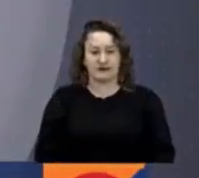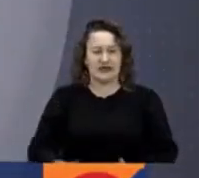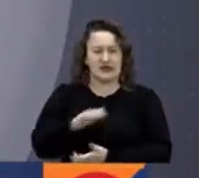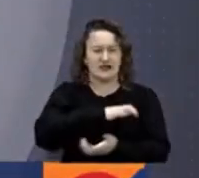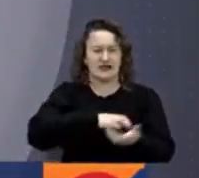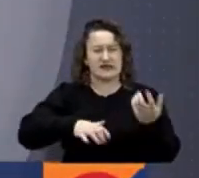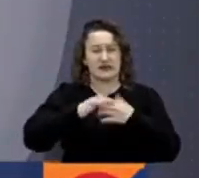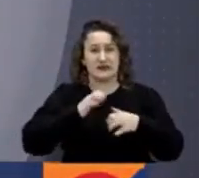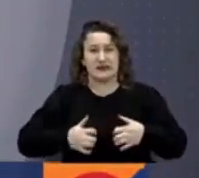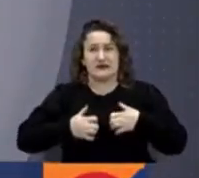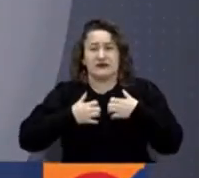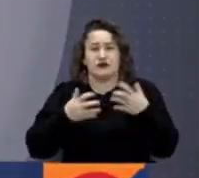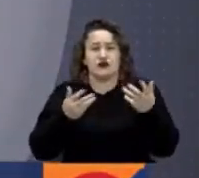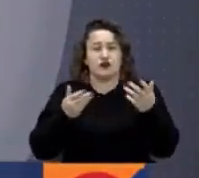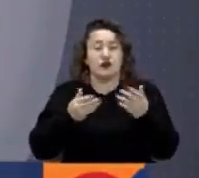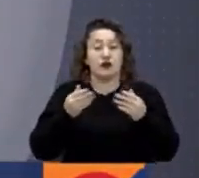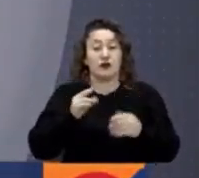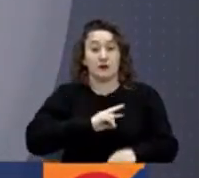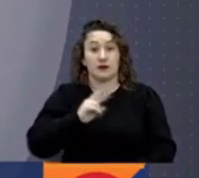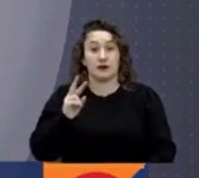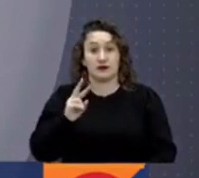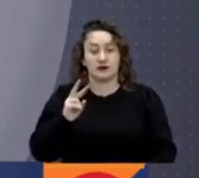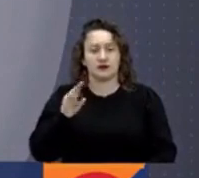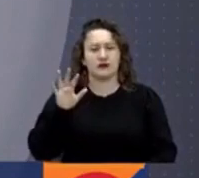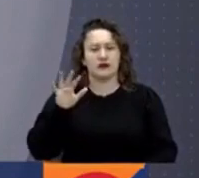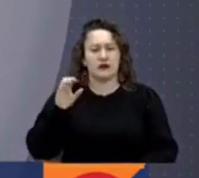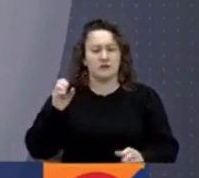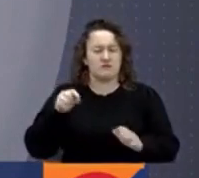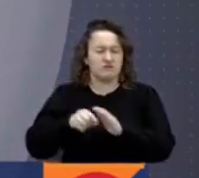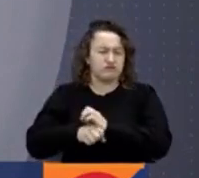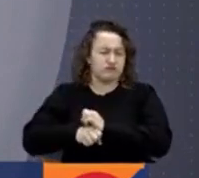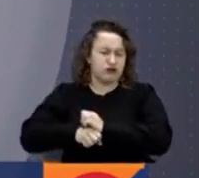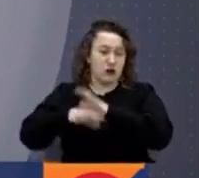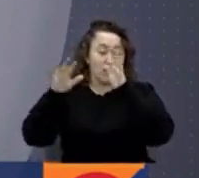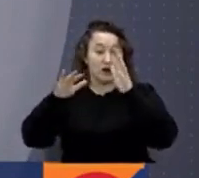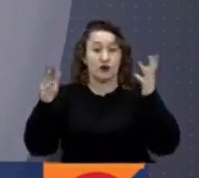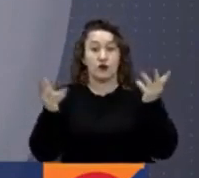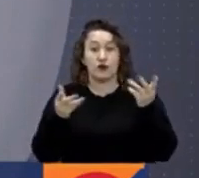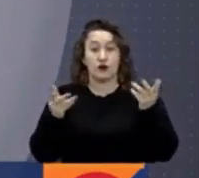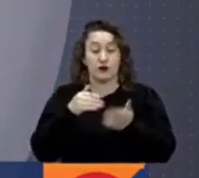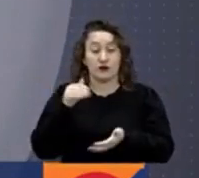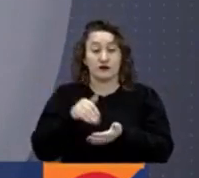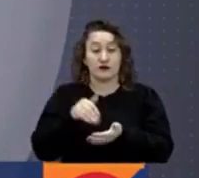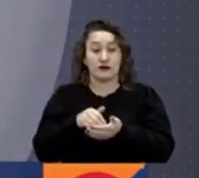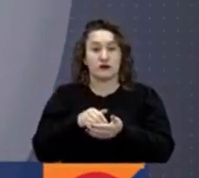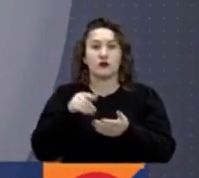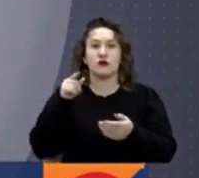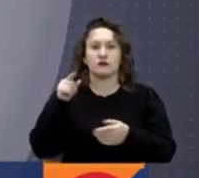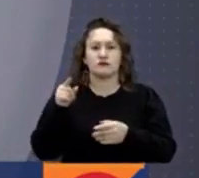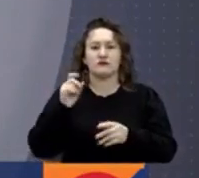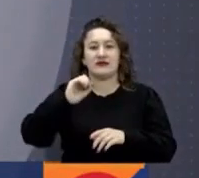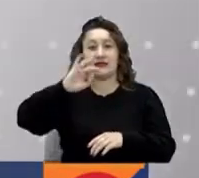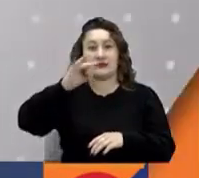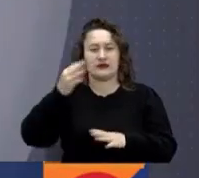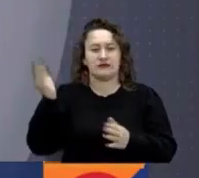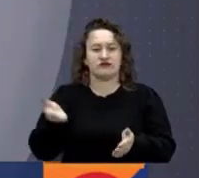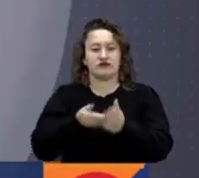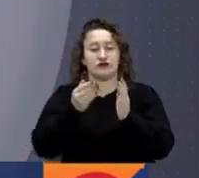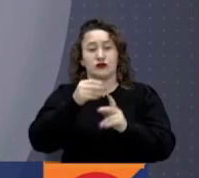angustia en Jamundí, Valle del Cauca. Una explosión sacudió el centro de la población. Es el tercer ataque en menos de 2